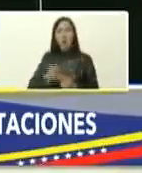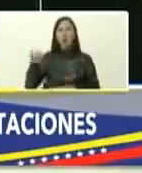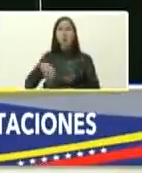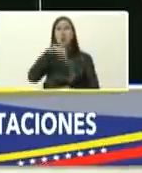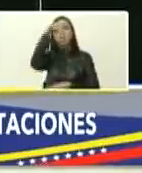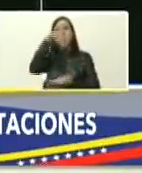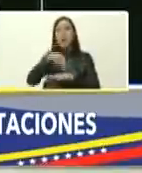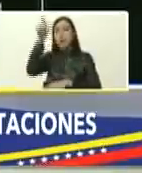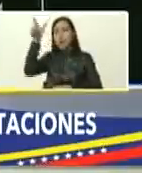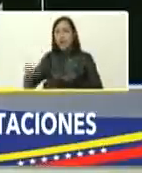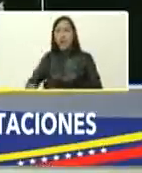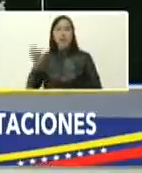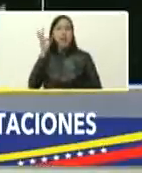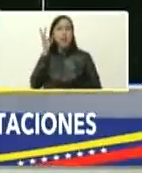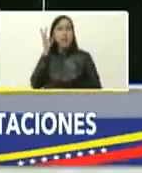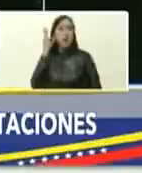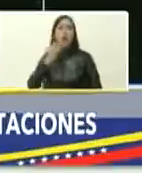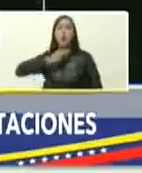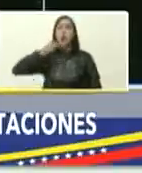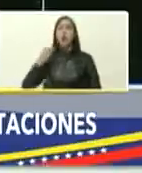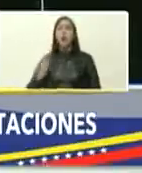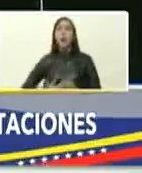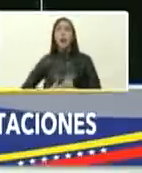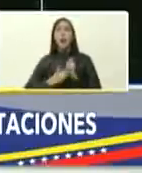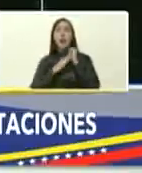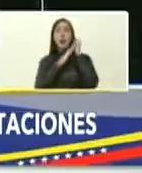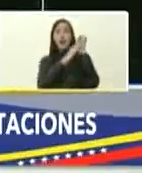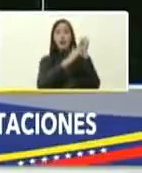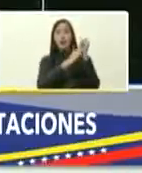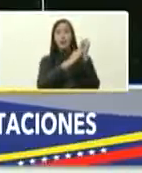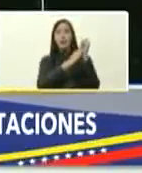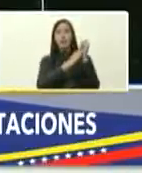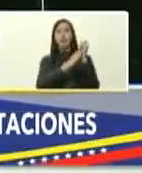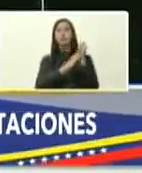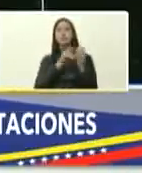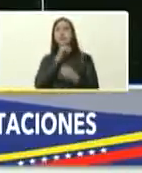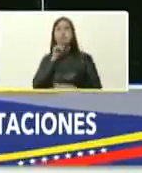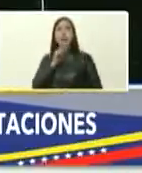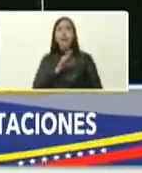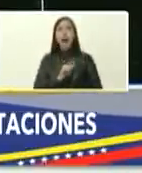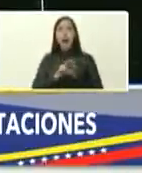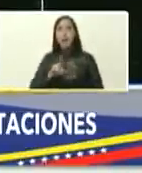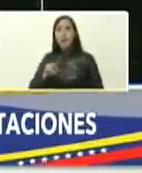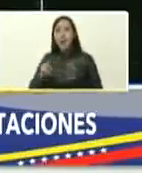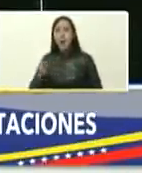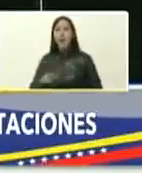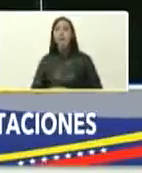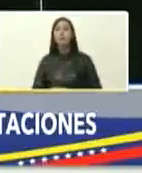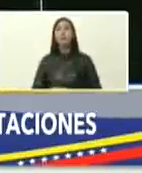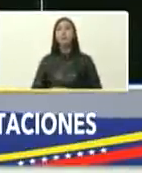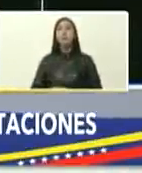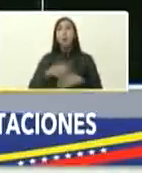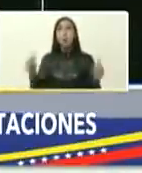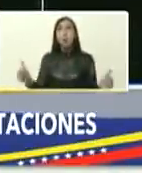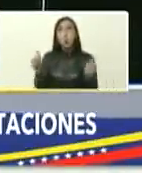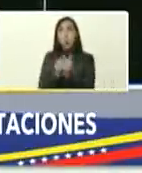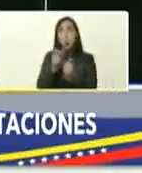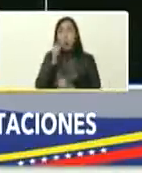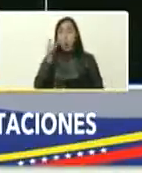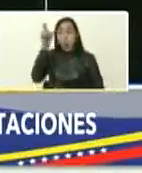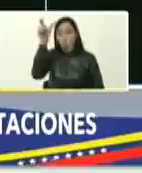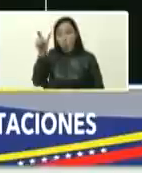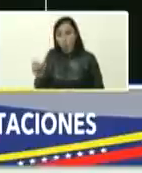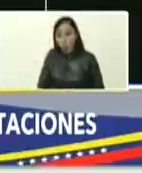Nacional, esta joven lideresa, Delis Álvarez. Se encuentra junto a Santos